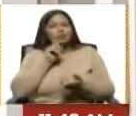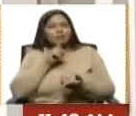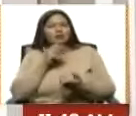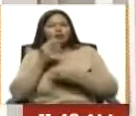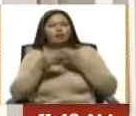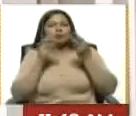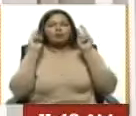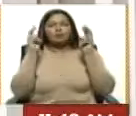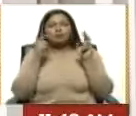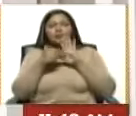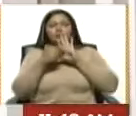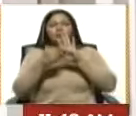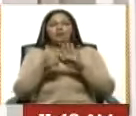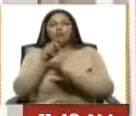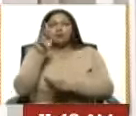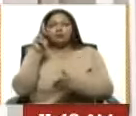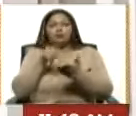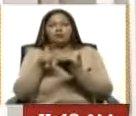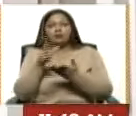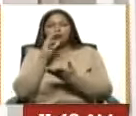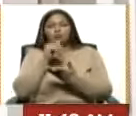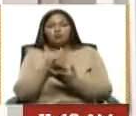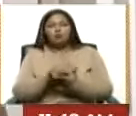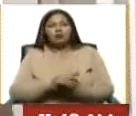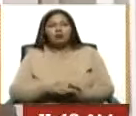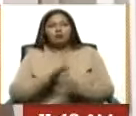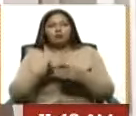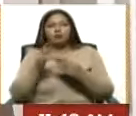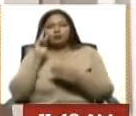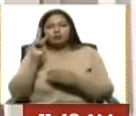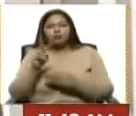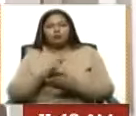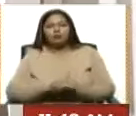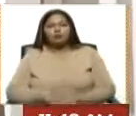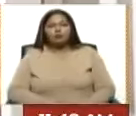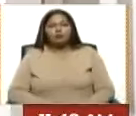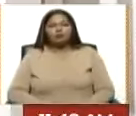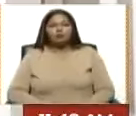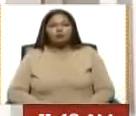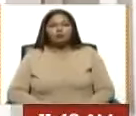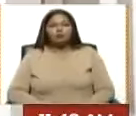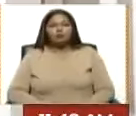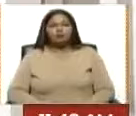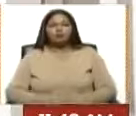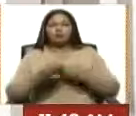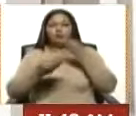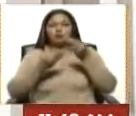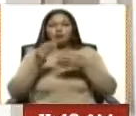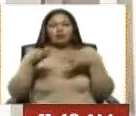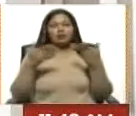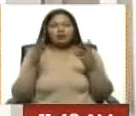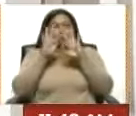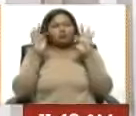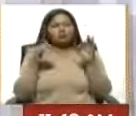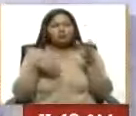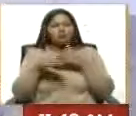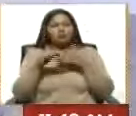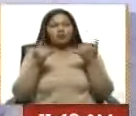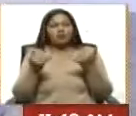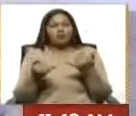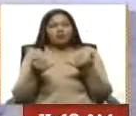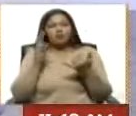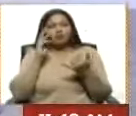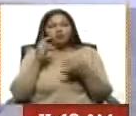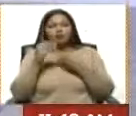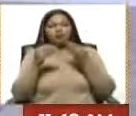este tema de presentar una candidata que ni siquiera existe porque está inhabilitada. ¿Y cómo, de qué manera se les sale el paso a los fake news, o